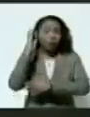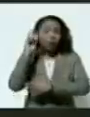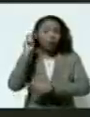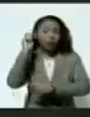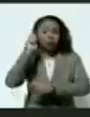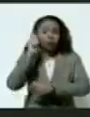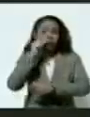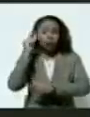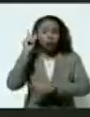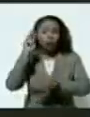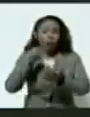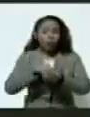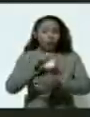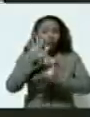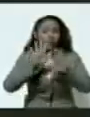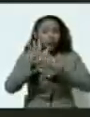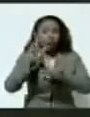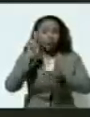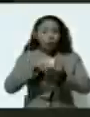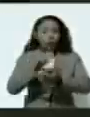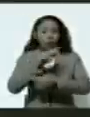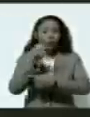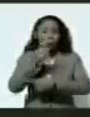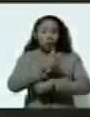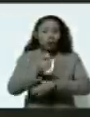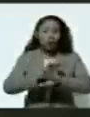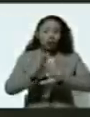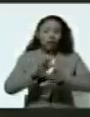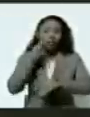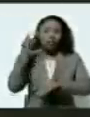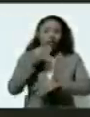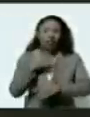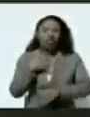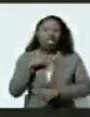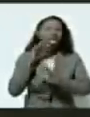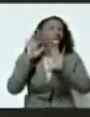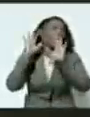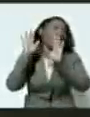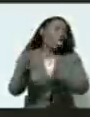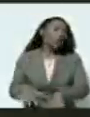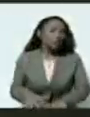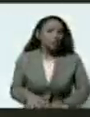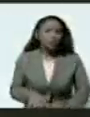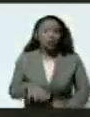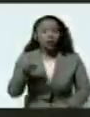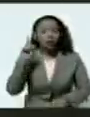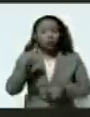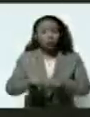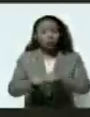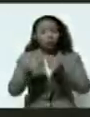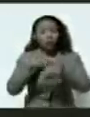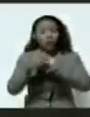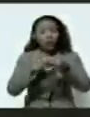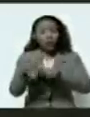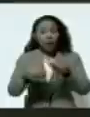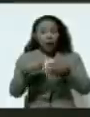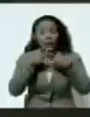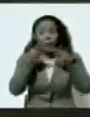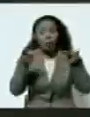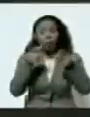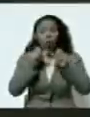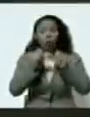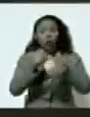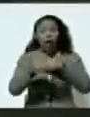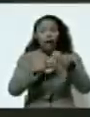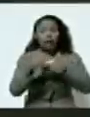entre el 2015 y el 2020, gente que ya realmente está asqueada, no solamente de todo el daño que le hicieron al erario público, que le siguen